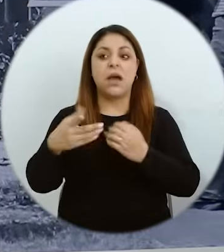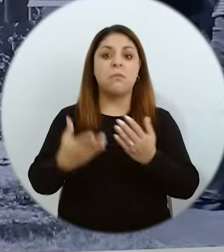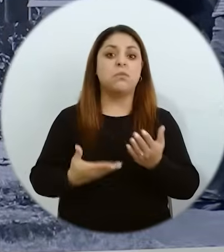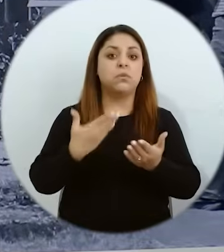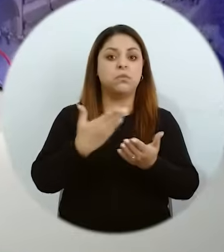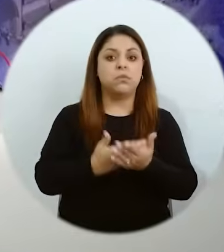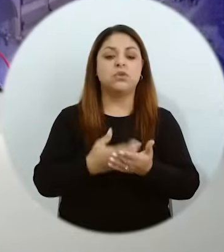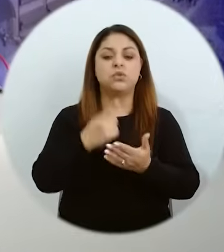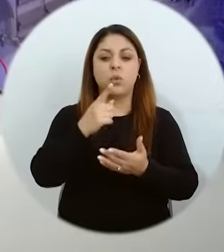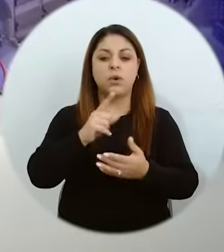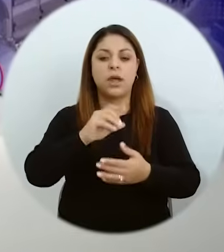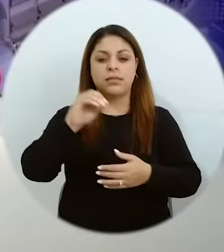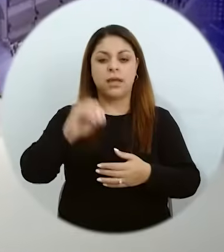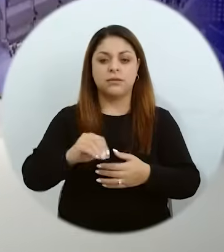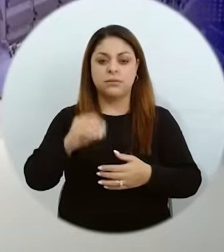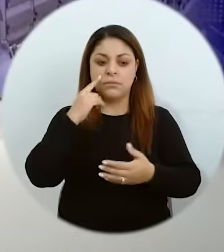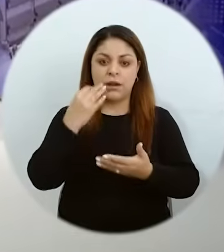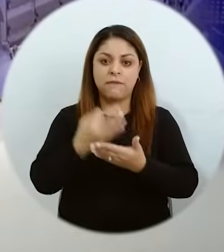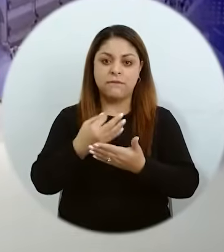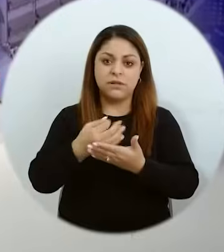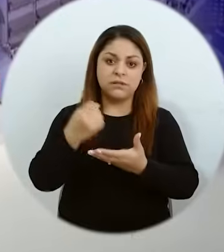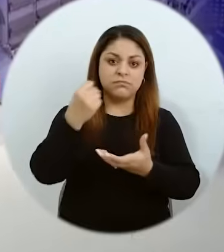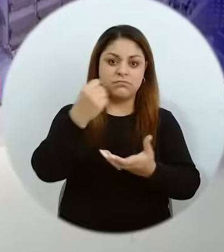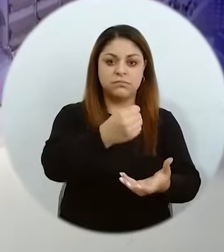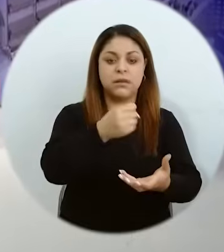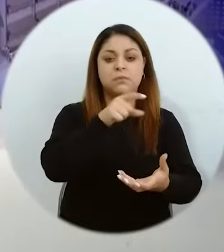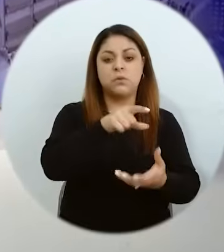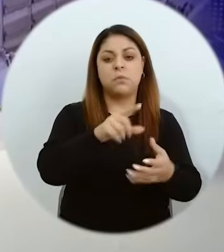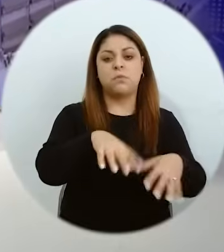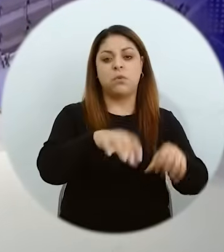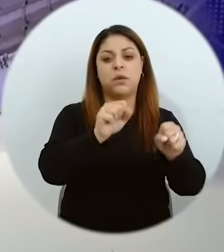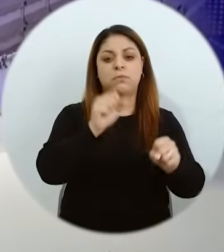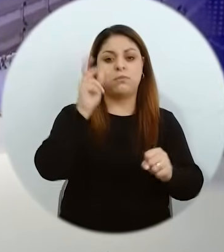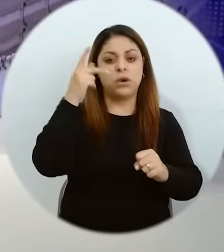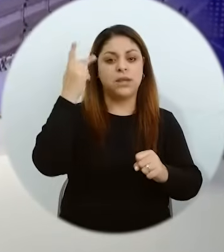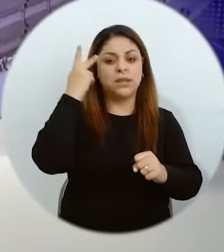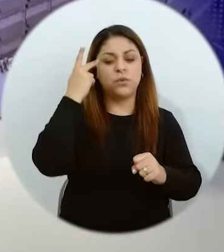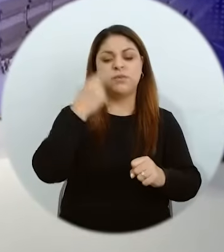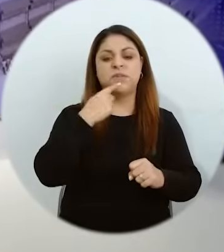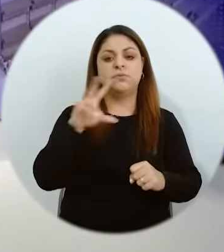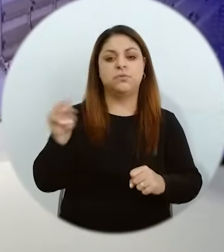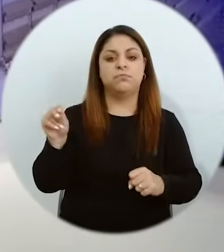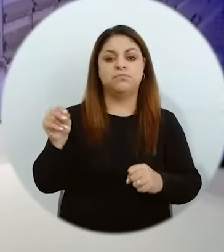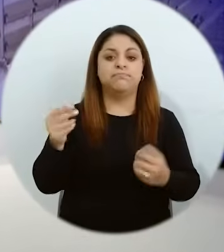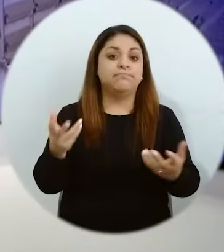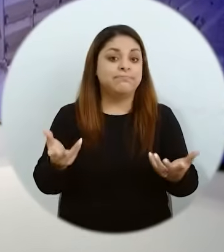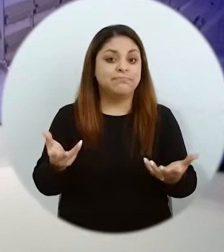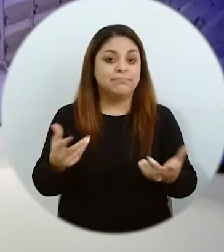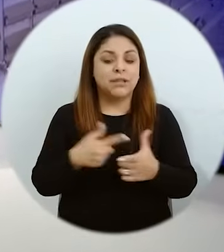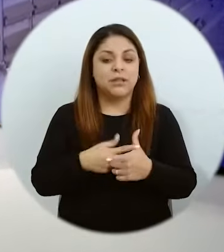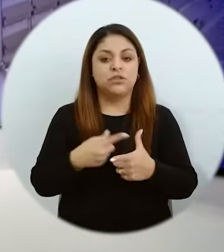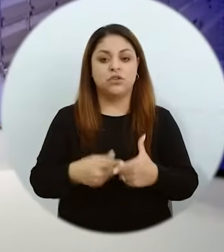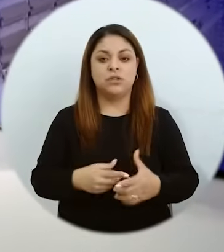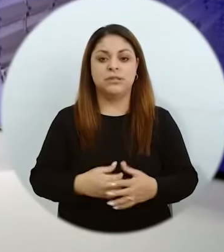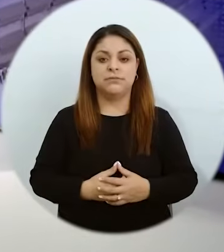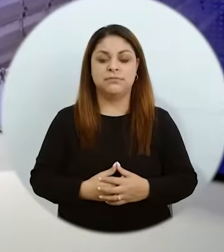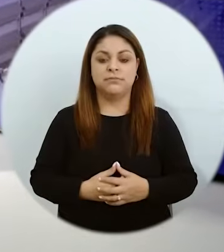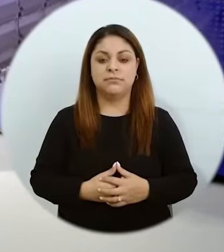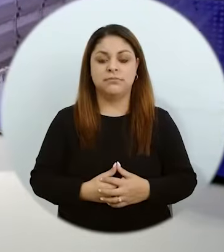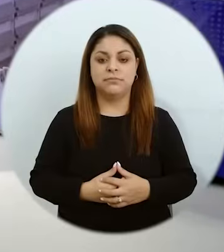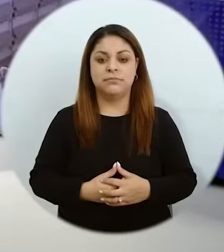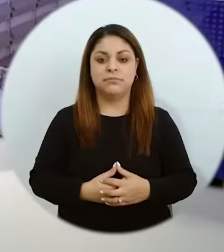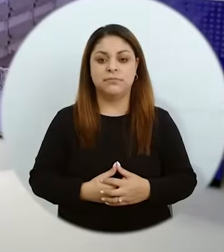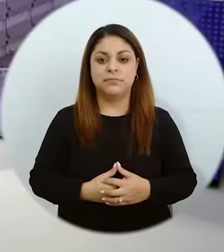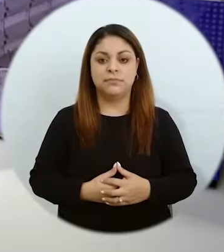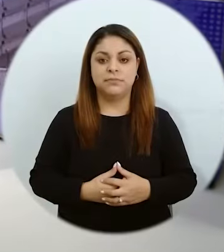propuesto una tasa para poder financiar eso y el poder político se lo ha negado. Entonces, si usted